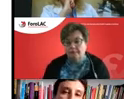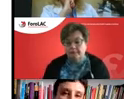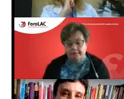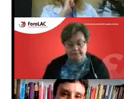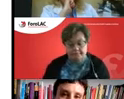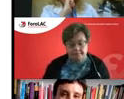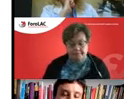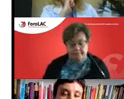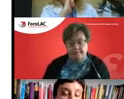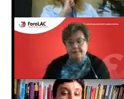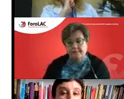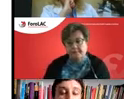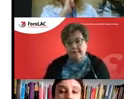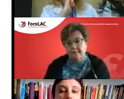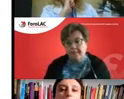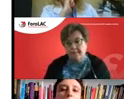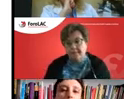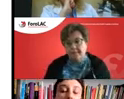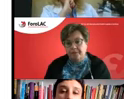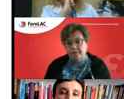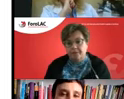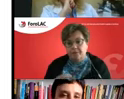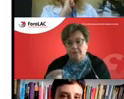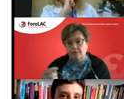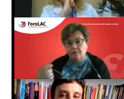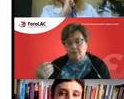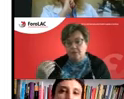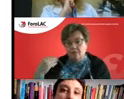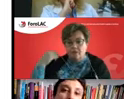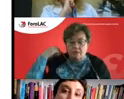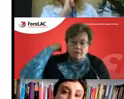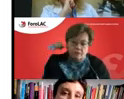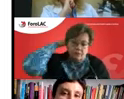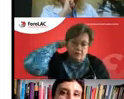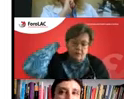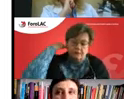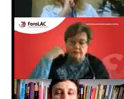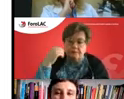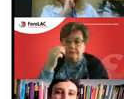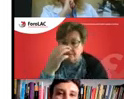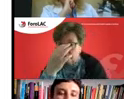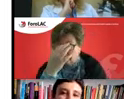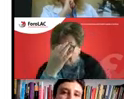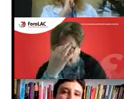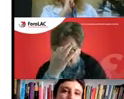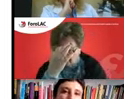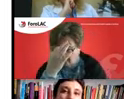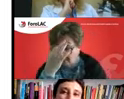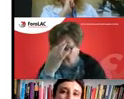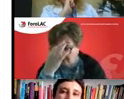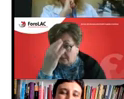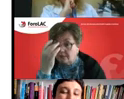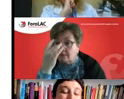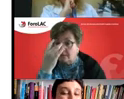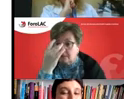la perspectiva de discapacidad, cuestiones a tener en cuenta, por supuesto toda la normativa con bastante detalle, porque no solo es